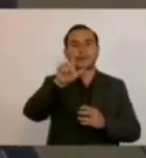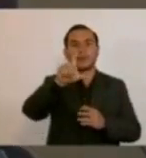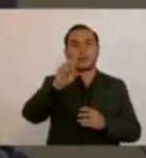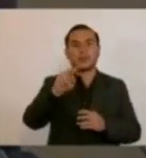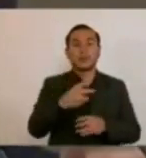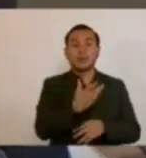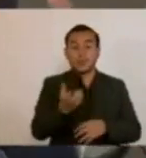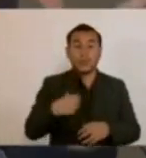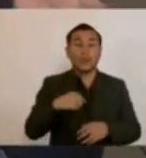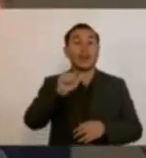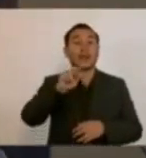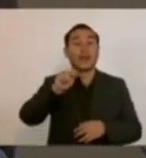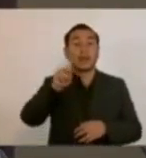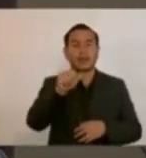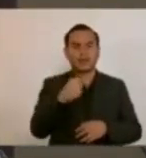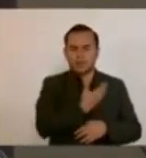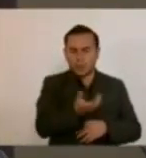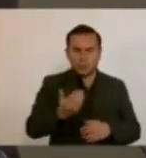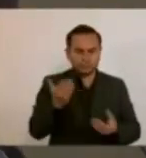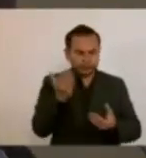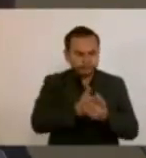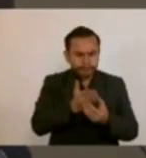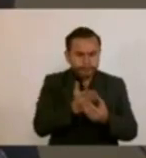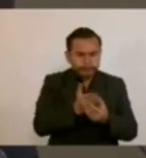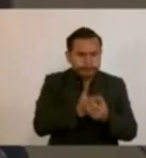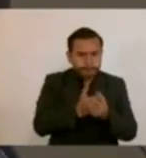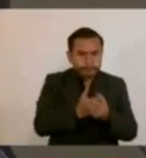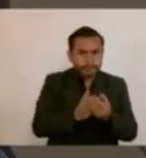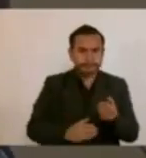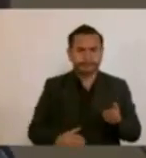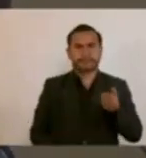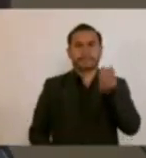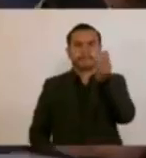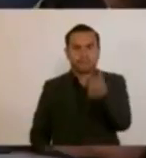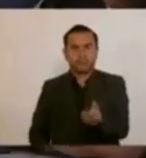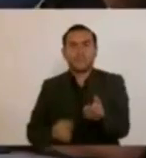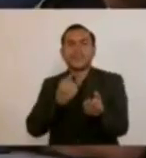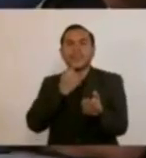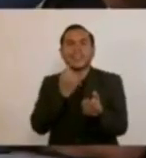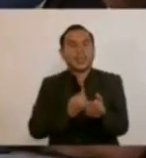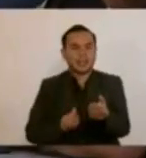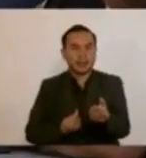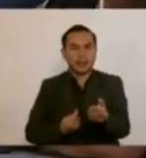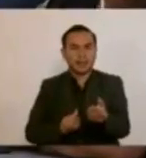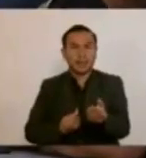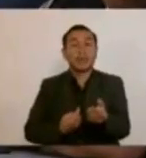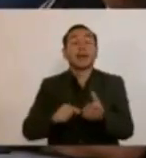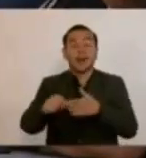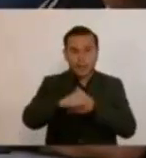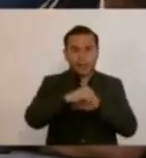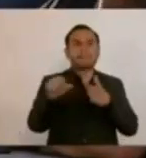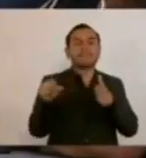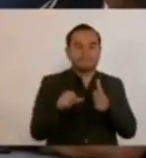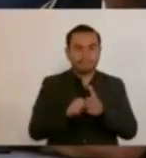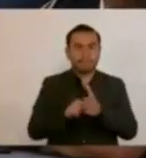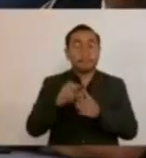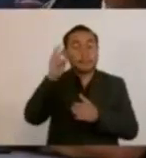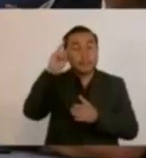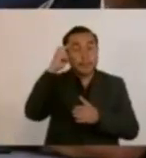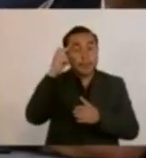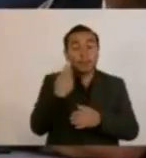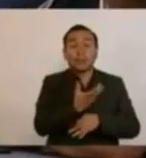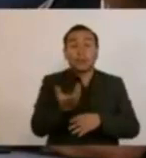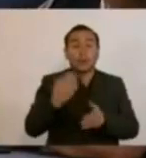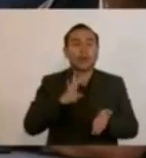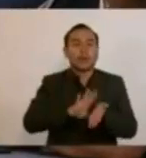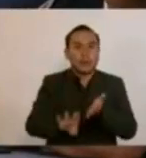ANDA, etcétera, y llevemos todo eso a la Asamblea Legislativa, hagamos un paquete de financiamiento. Entiendo que el Fondo Monetario está ofreciendo fondos